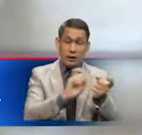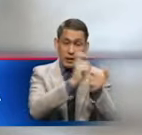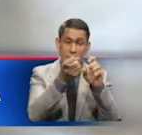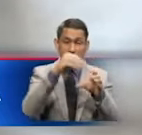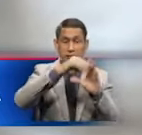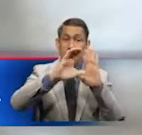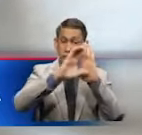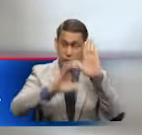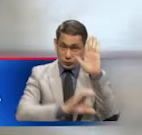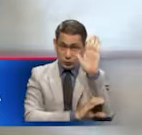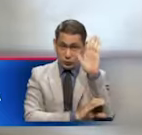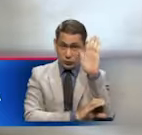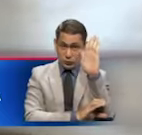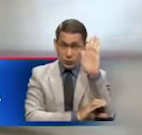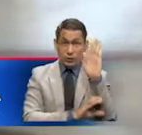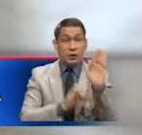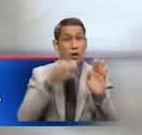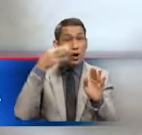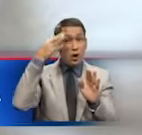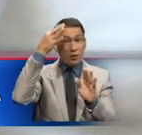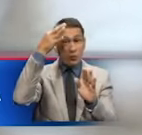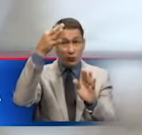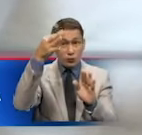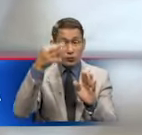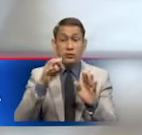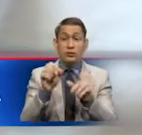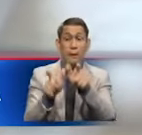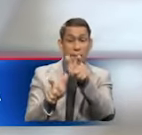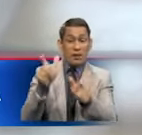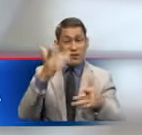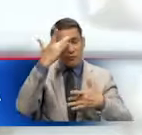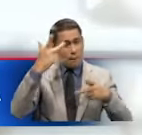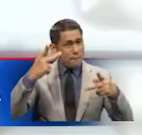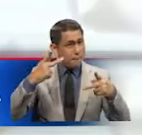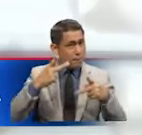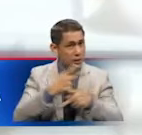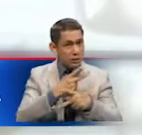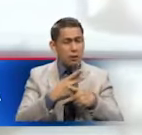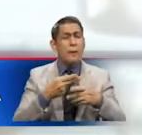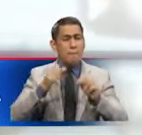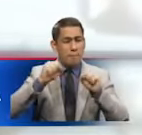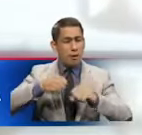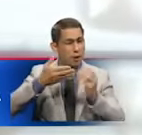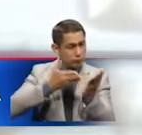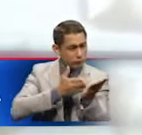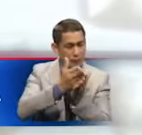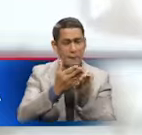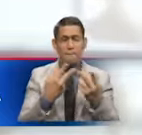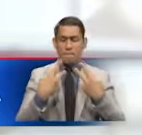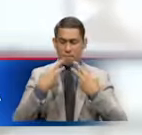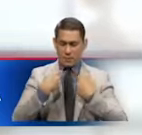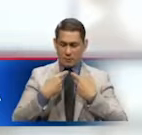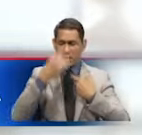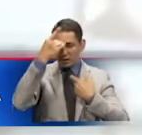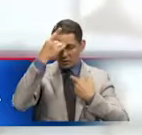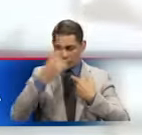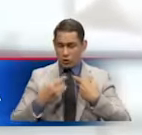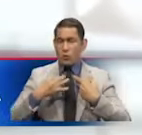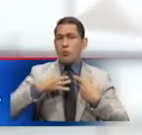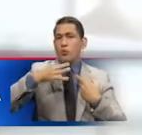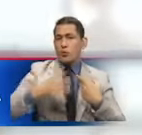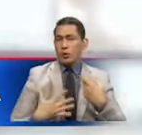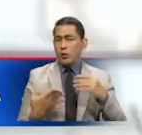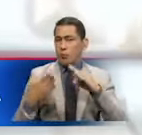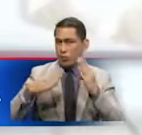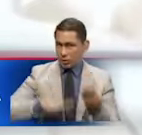debe garantizar a que aquellos pacientes que tienen este tipo de padecimientos puedan tener una muerte digna, reduciendo el